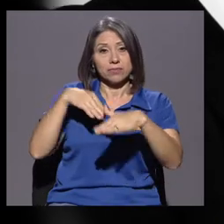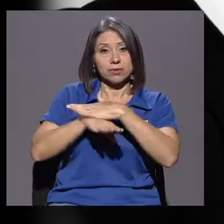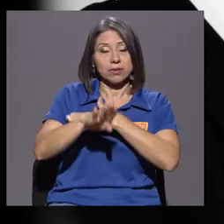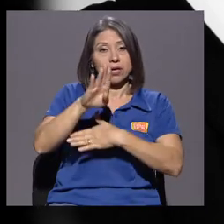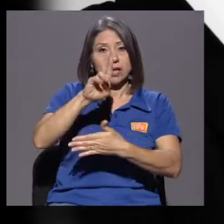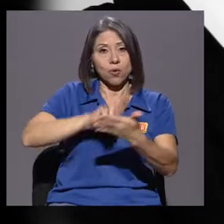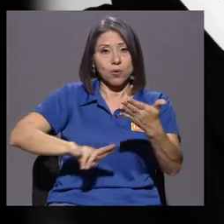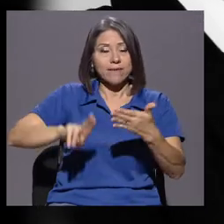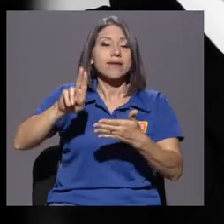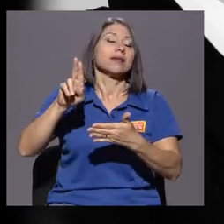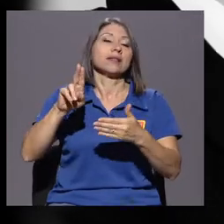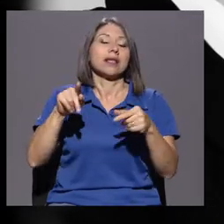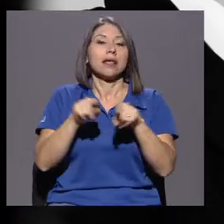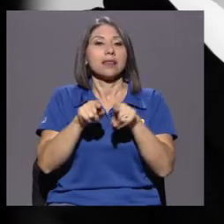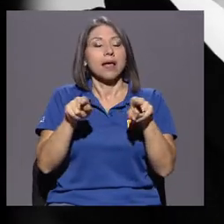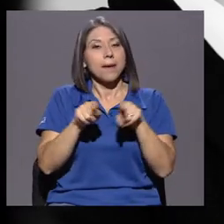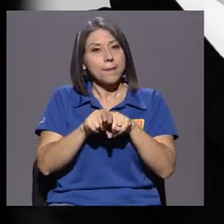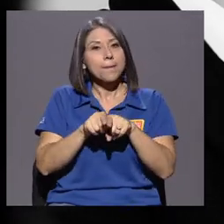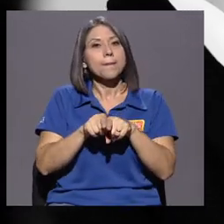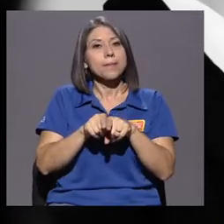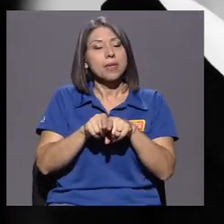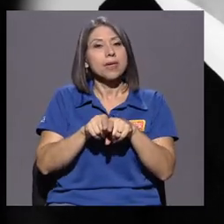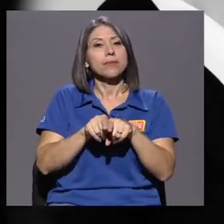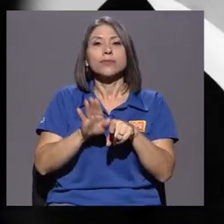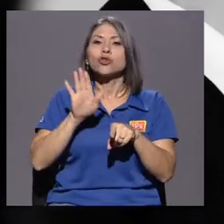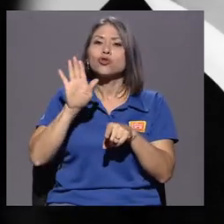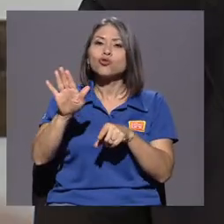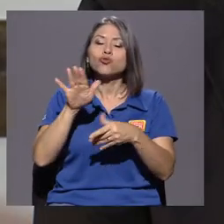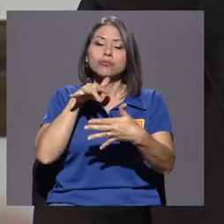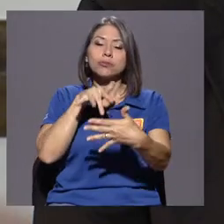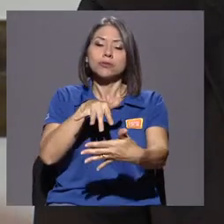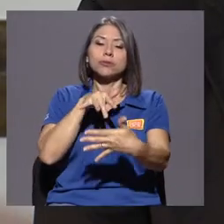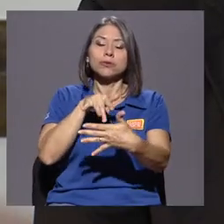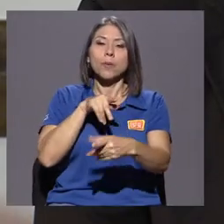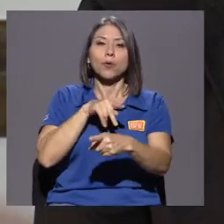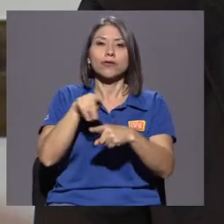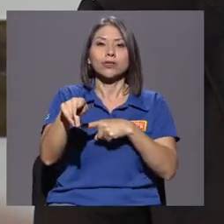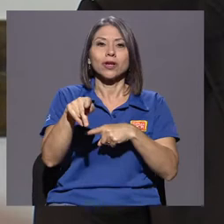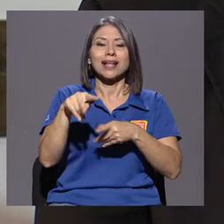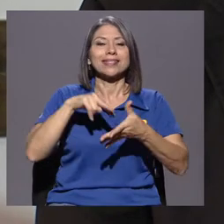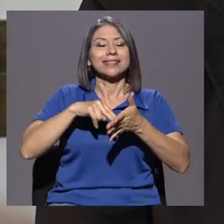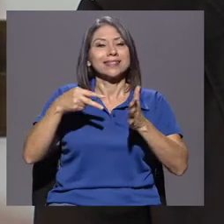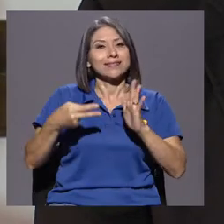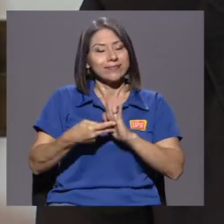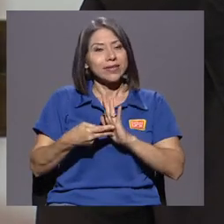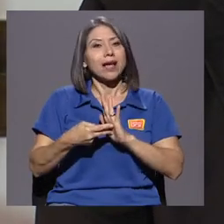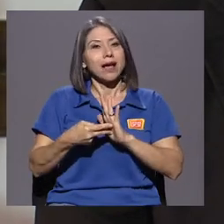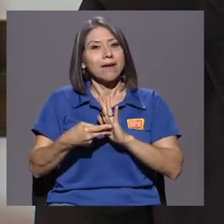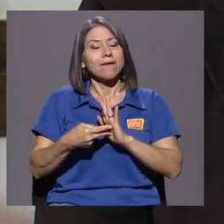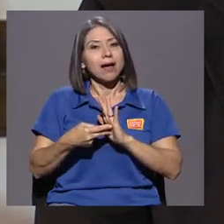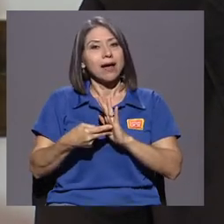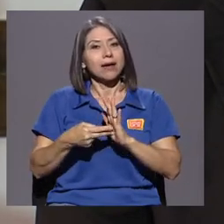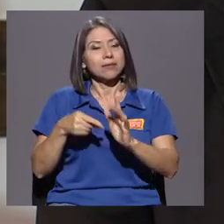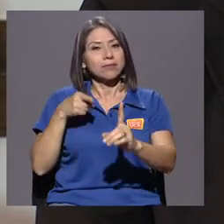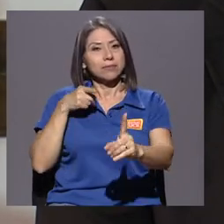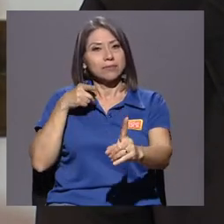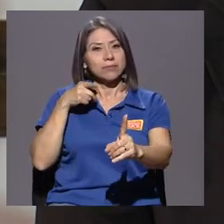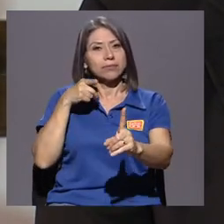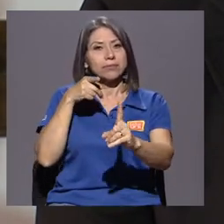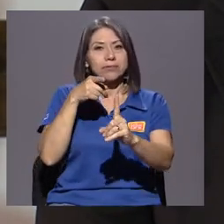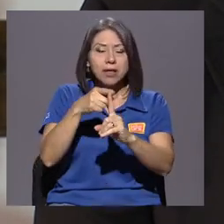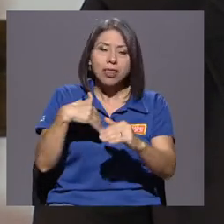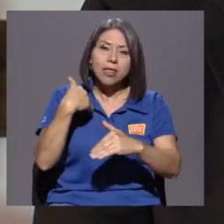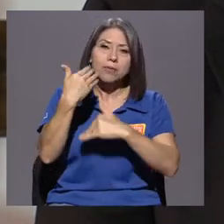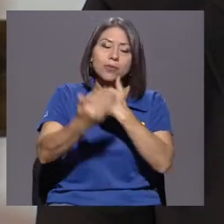significa en su formación profesional iniciar una ruta que le iba a llevar hacia dos doctorados